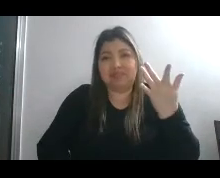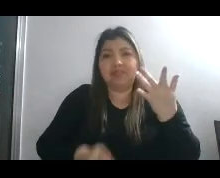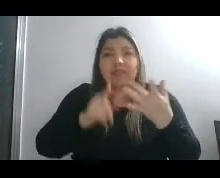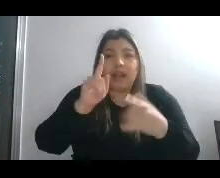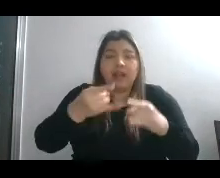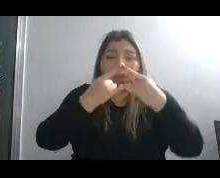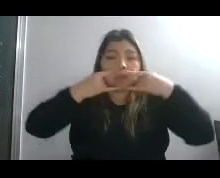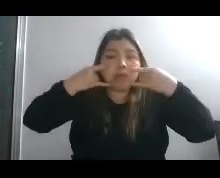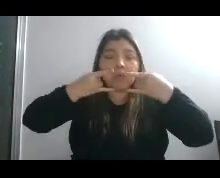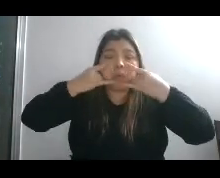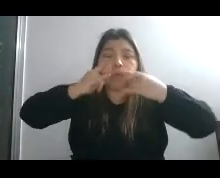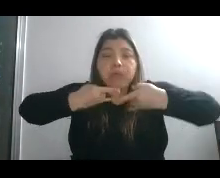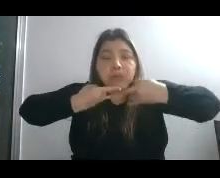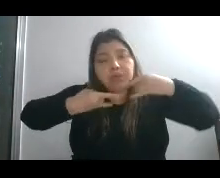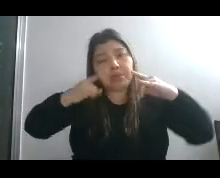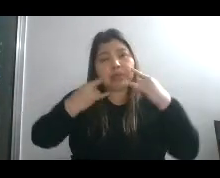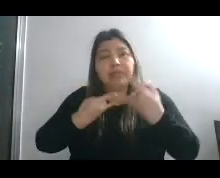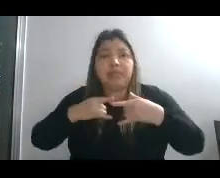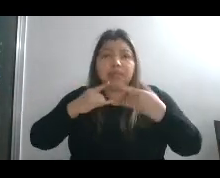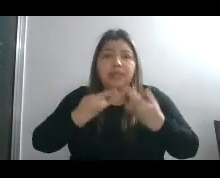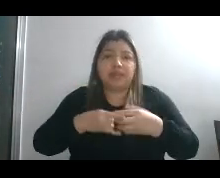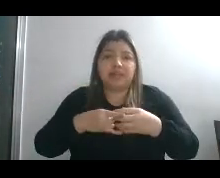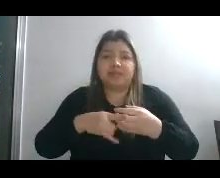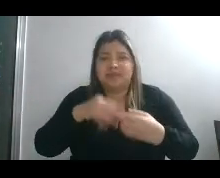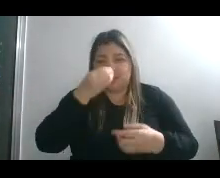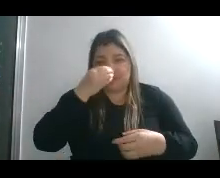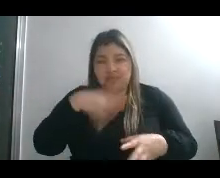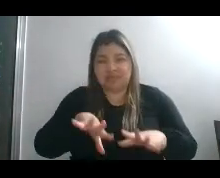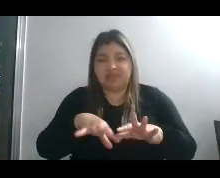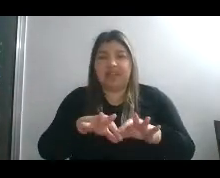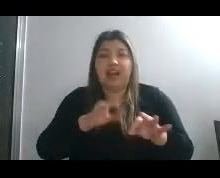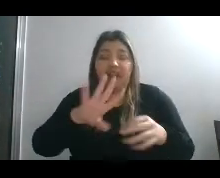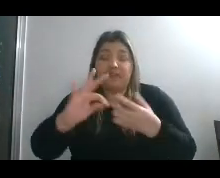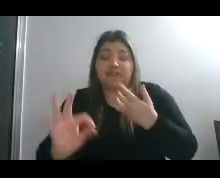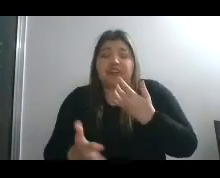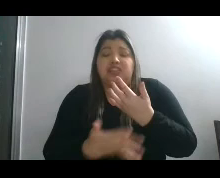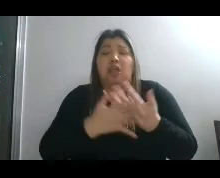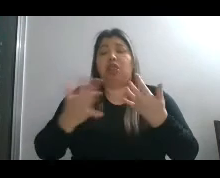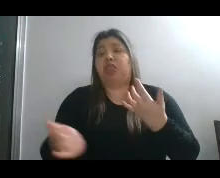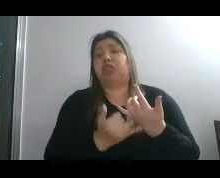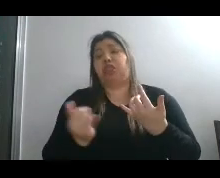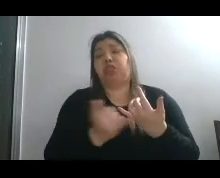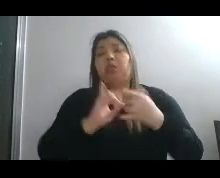de tela como una desechable se vuelva reservorio de una infección.